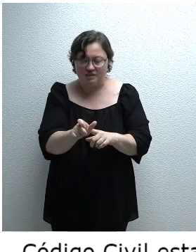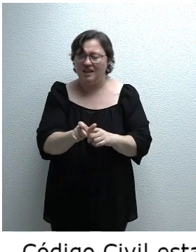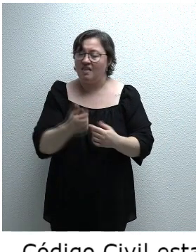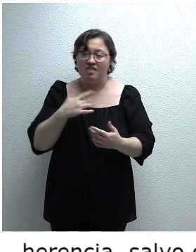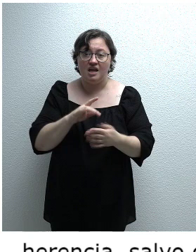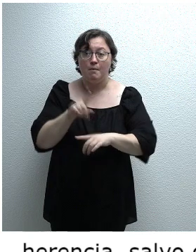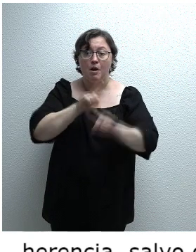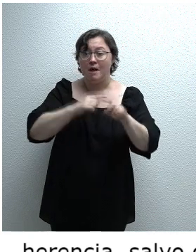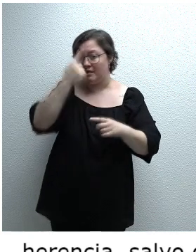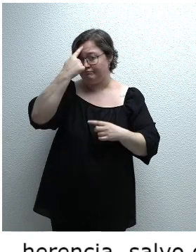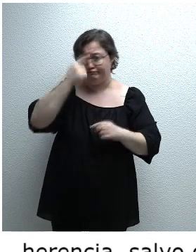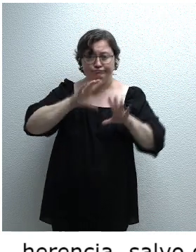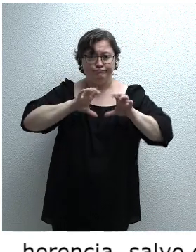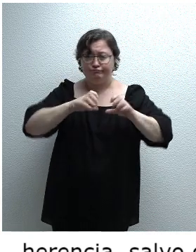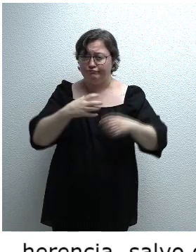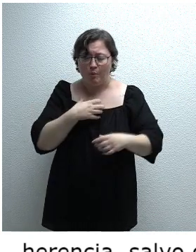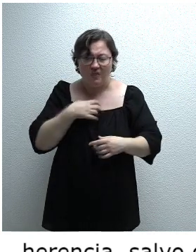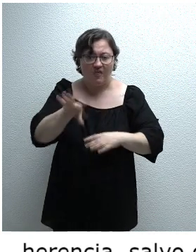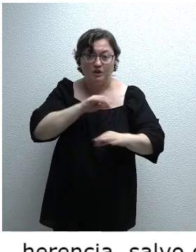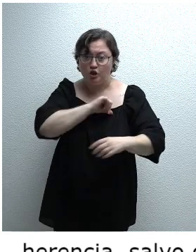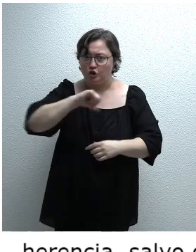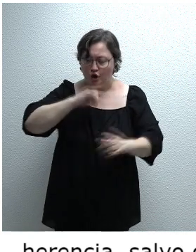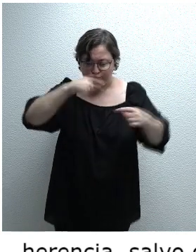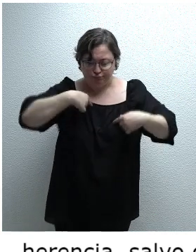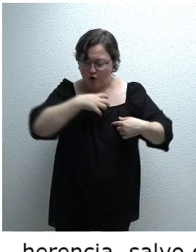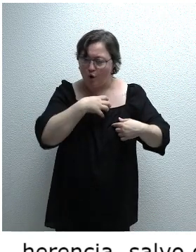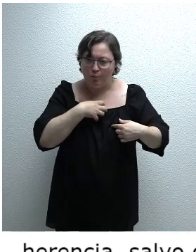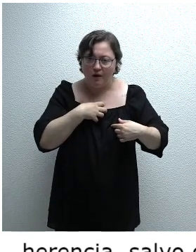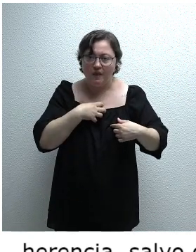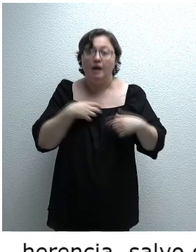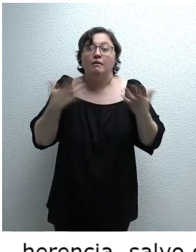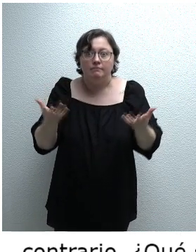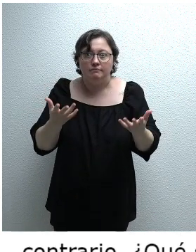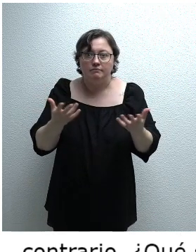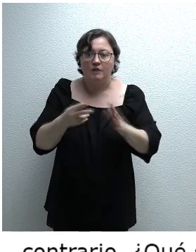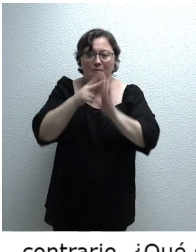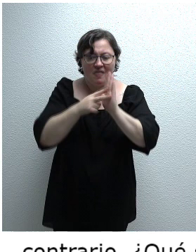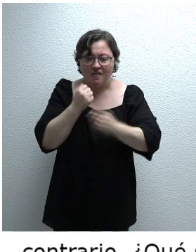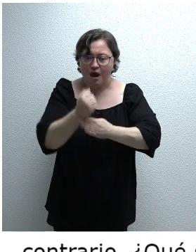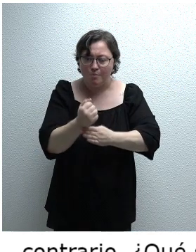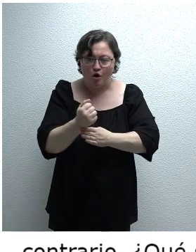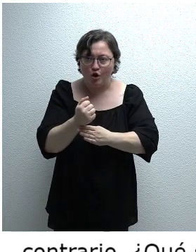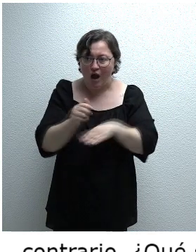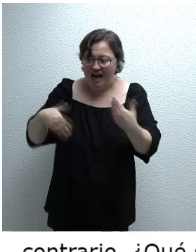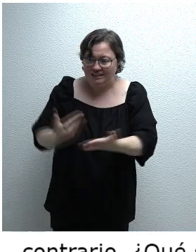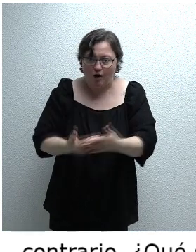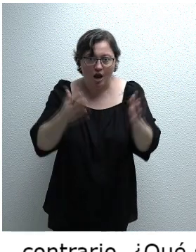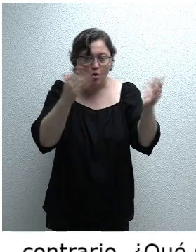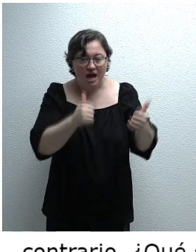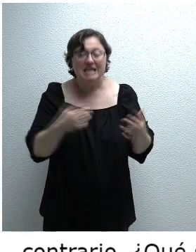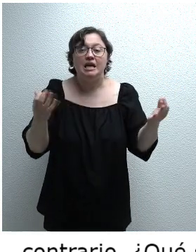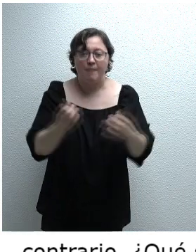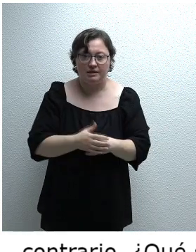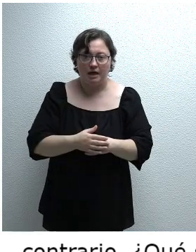deterioro cognitivo no pueden tomar decisiones por sí mismas y respecto de las cuales ninguna medida de apoyo se ha adoptado hasta la fecha?